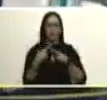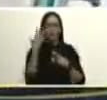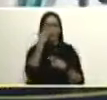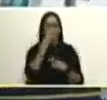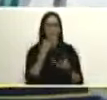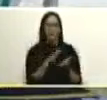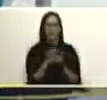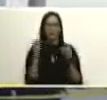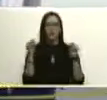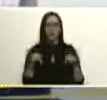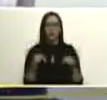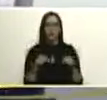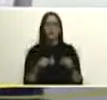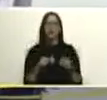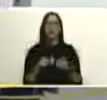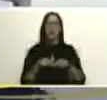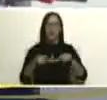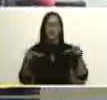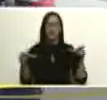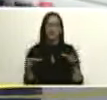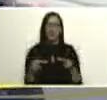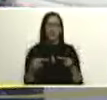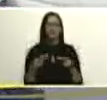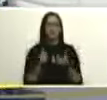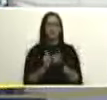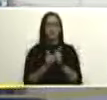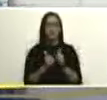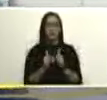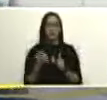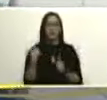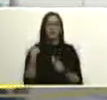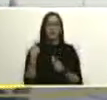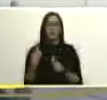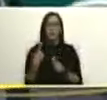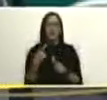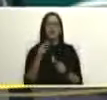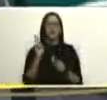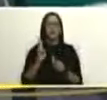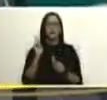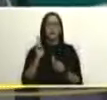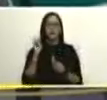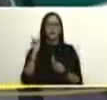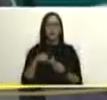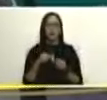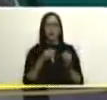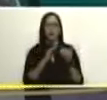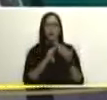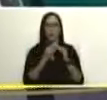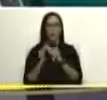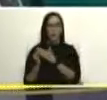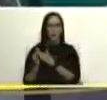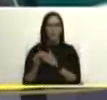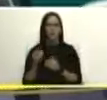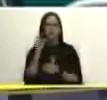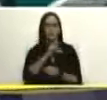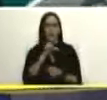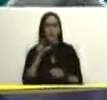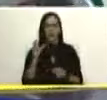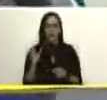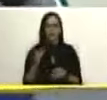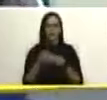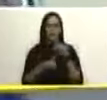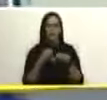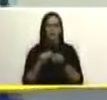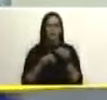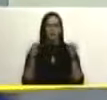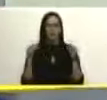pasaron aquí. Las canchas que se recuperaron, quedaron de primera y van a ser utilizadas también por la comunidad. La gente ha hecho de